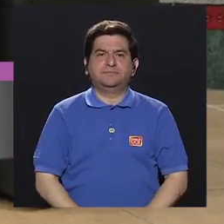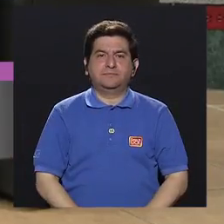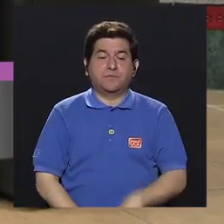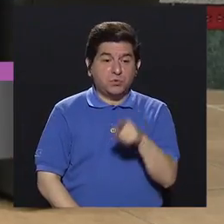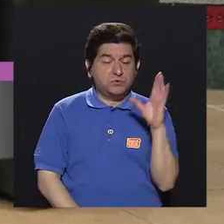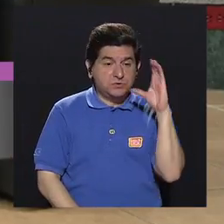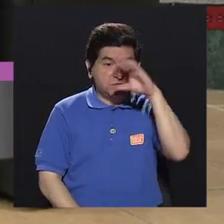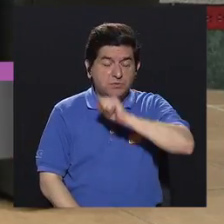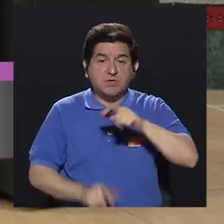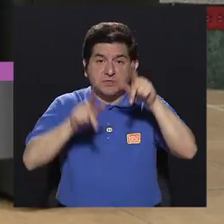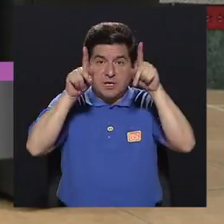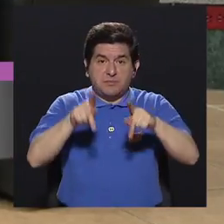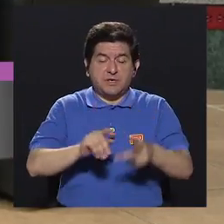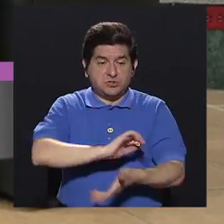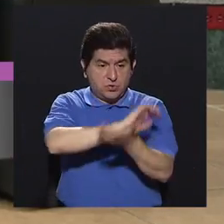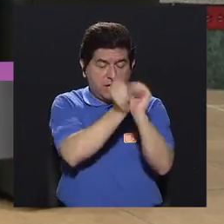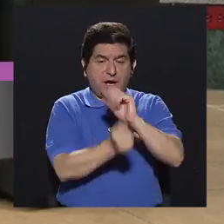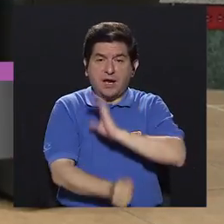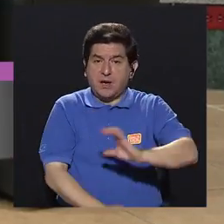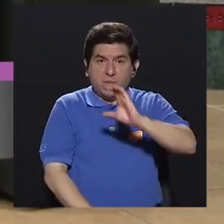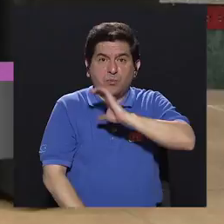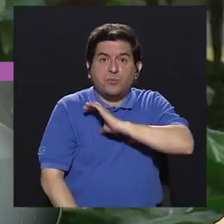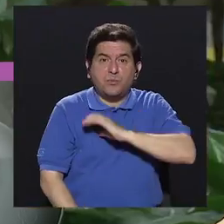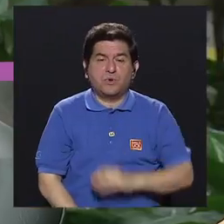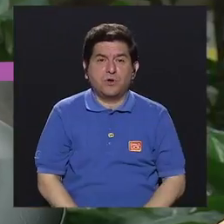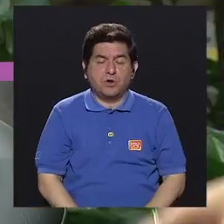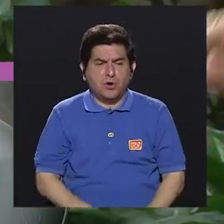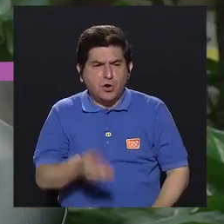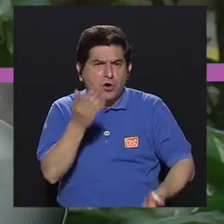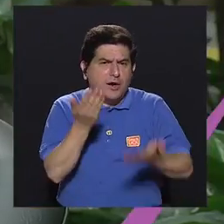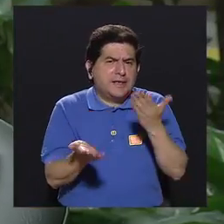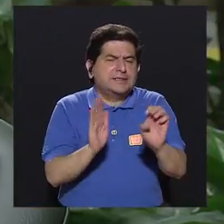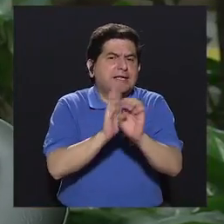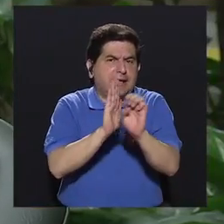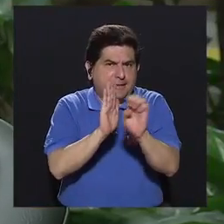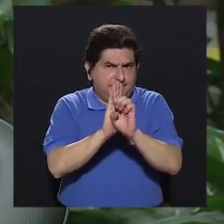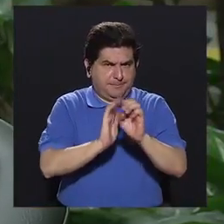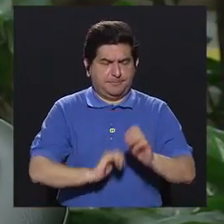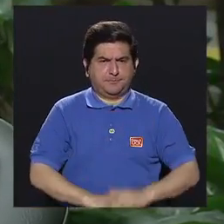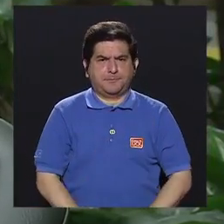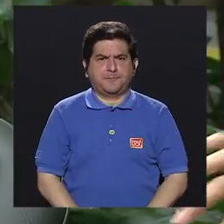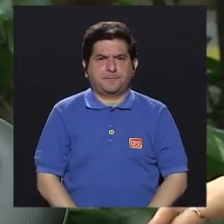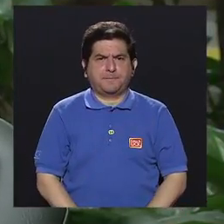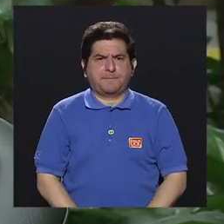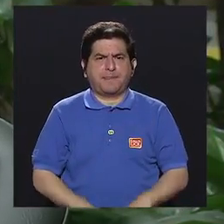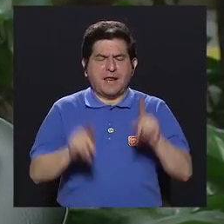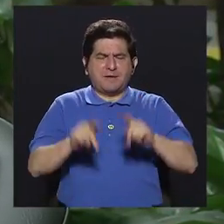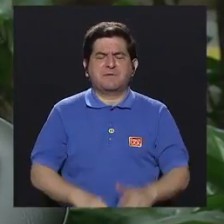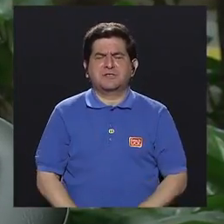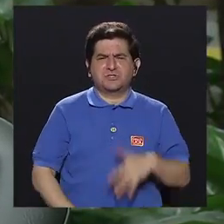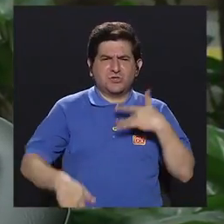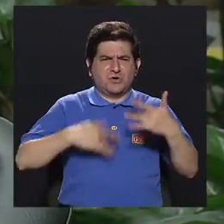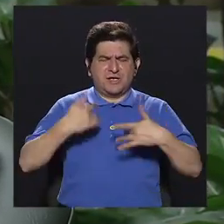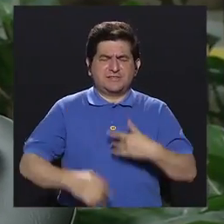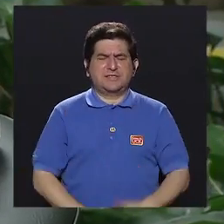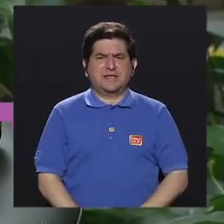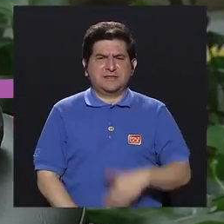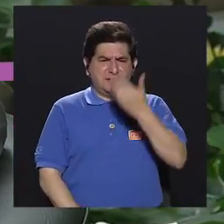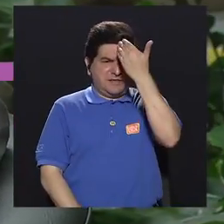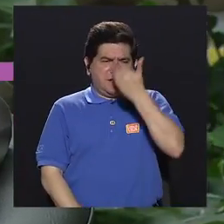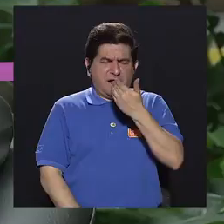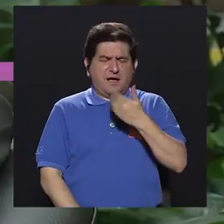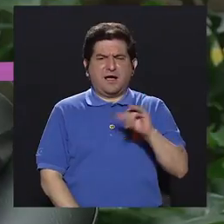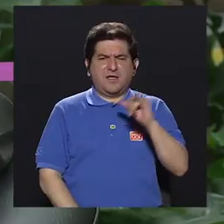Entonces, cuando usted nota que alguien tiene un cambio en la conducta, puede presentarse, por ejemplo, que siente adormecimiento en la mitad de